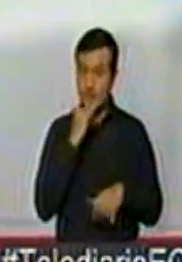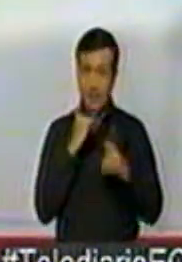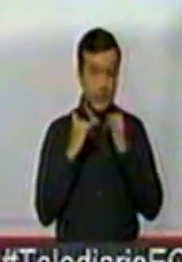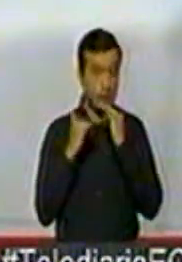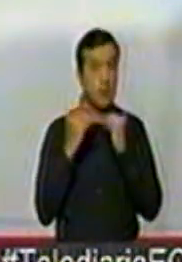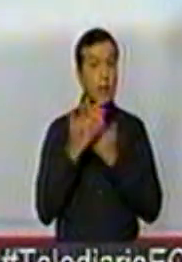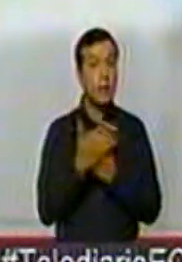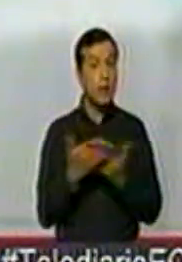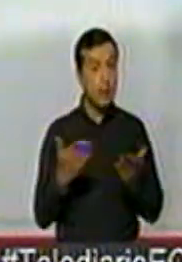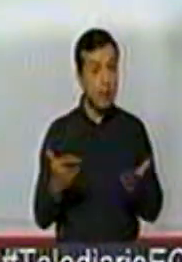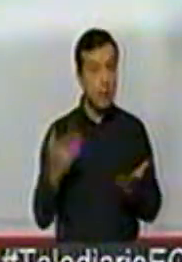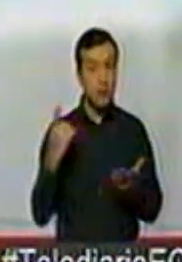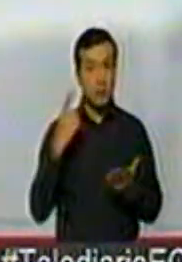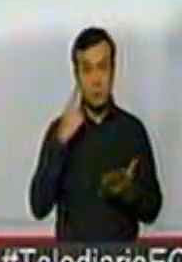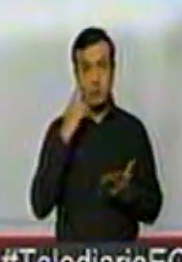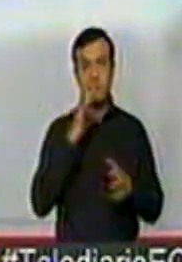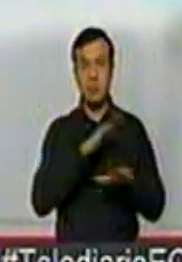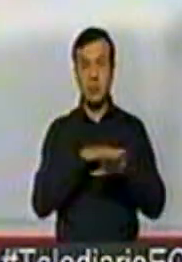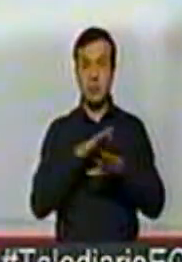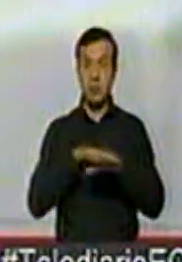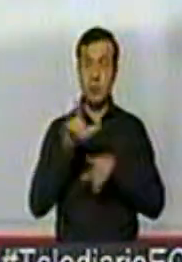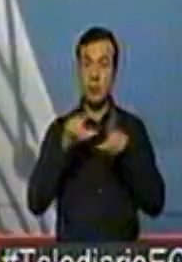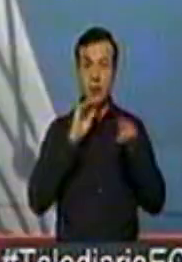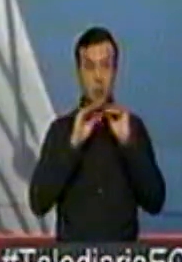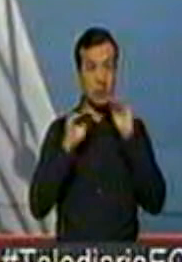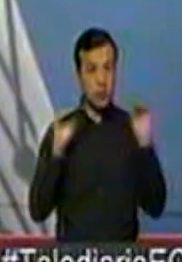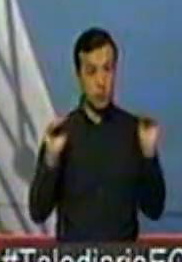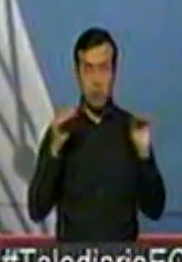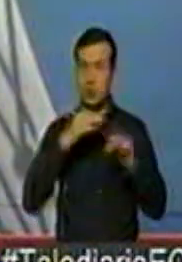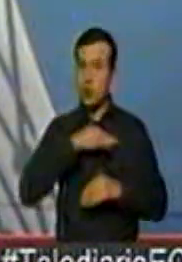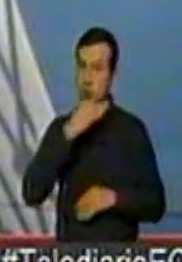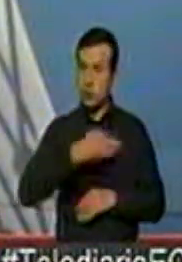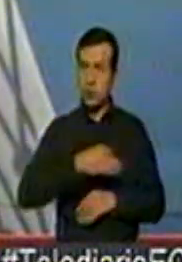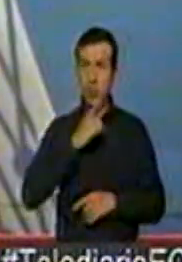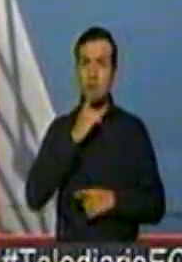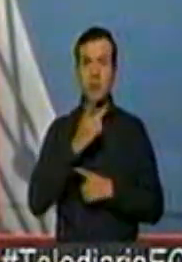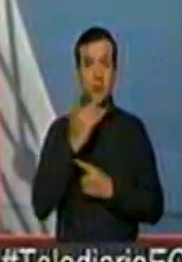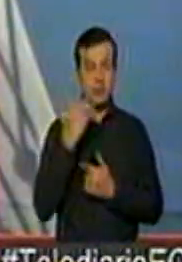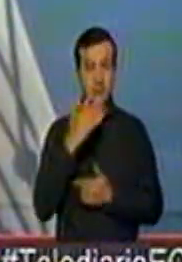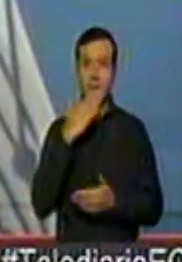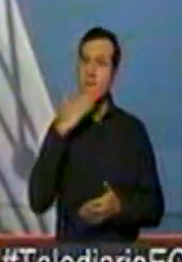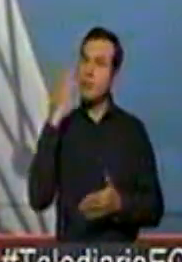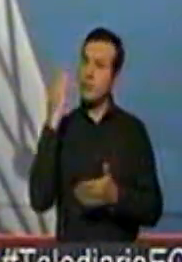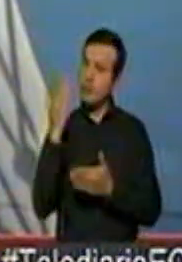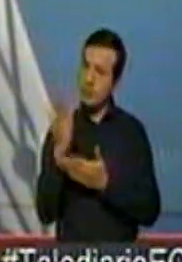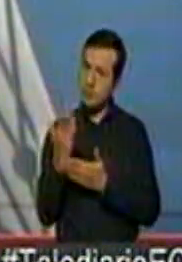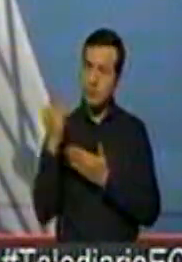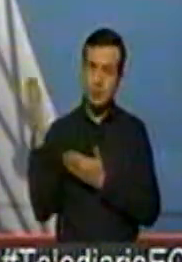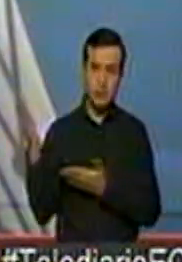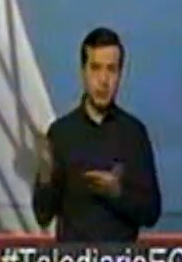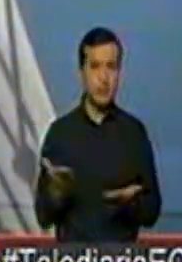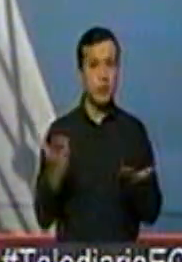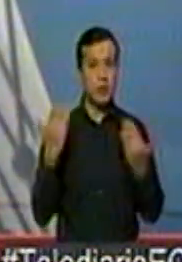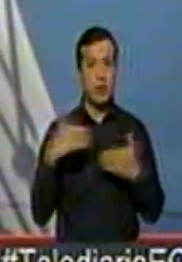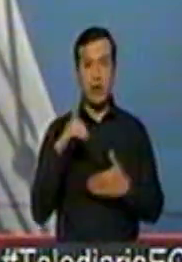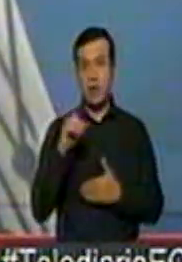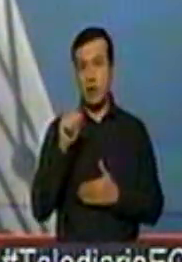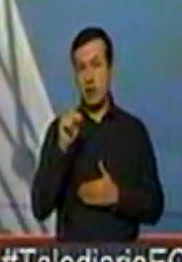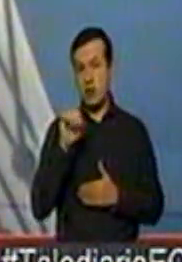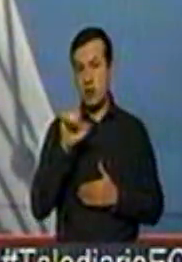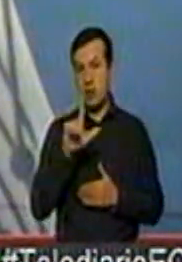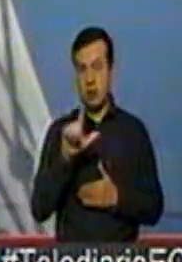Eso es lo que nosotros hacemos el llamado público, para que actúen con ética, con decencia, como debe ser. Muchísimas gracias por acompañarnos el día de hoy, Daniel